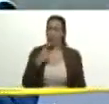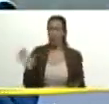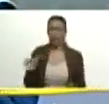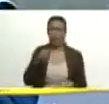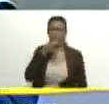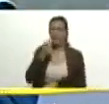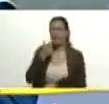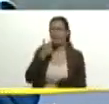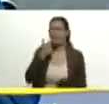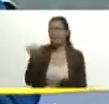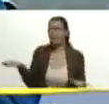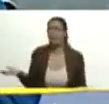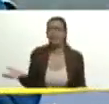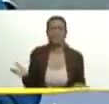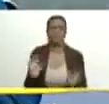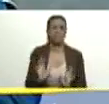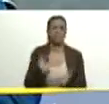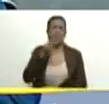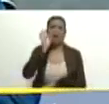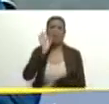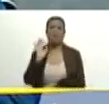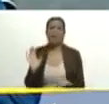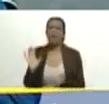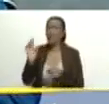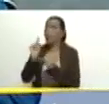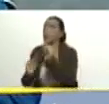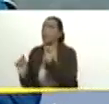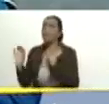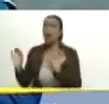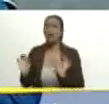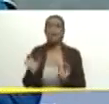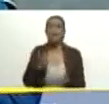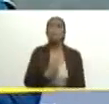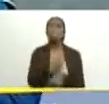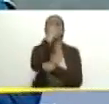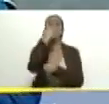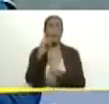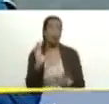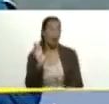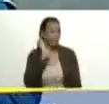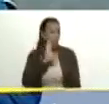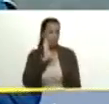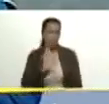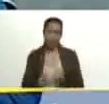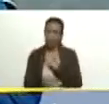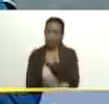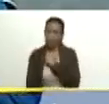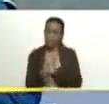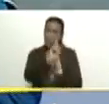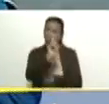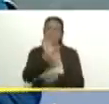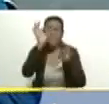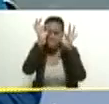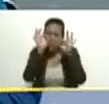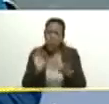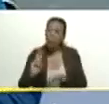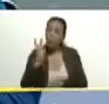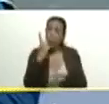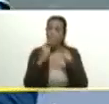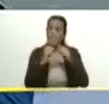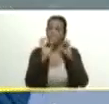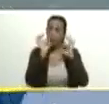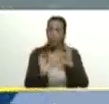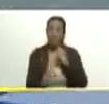traer ahí un contrabando, ¿no? Que este es el primer lugar, no. Primer lugar bien preparadito, segundo lugar